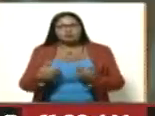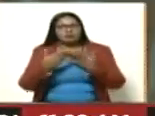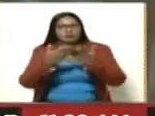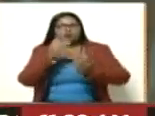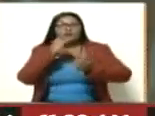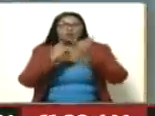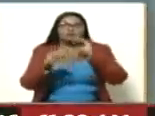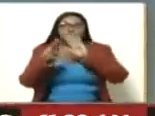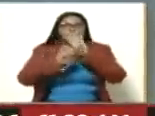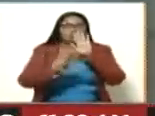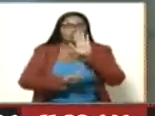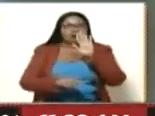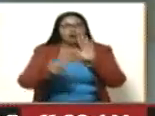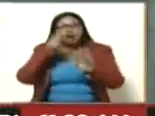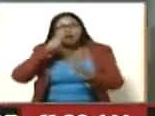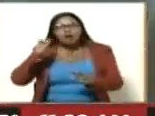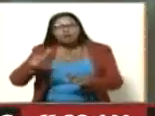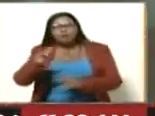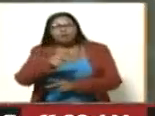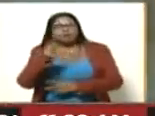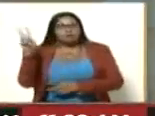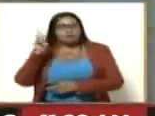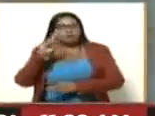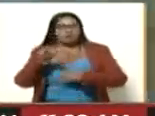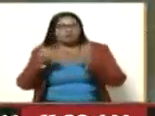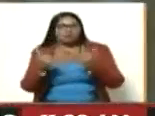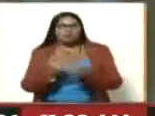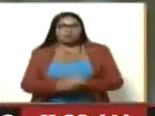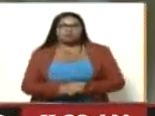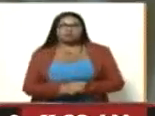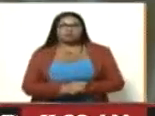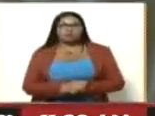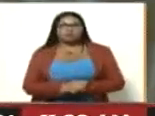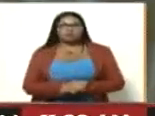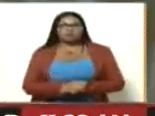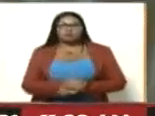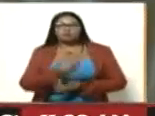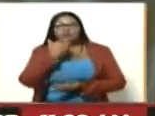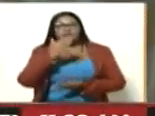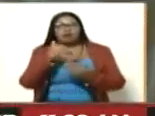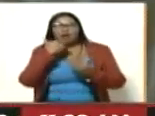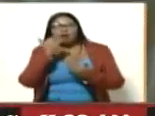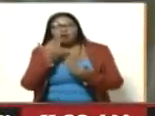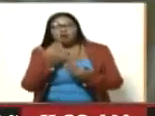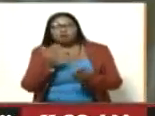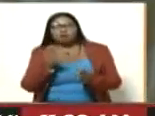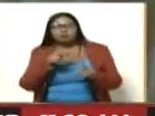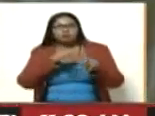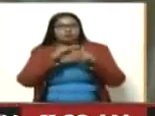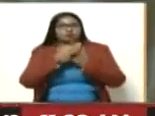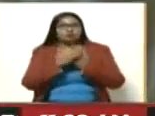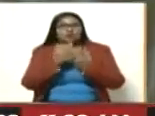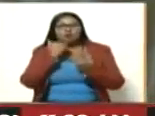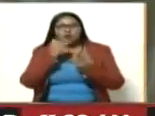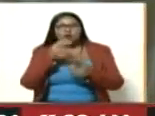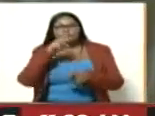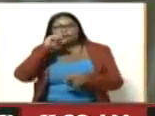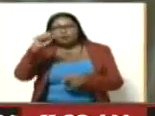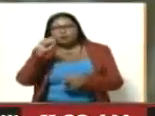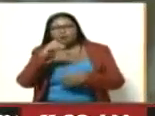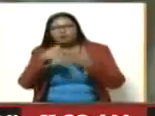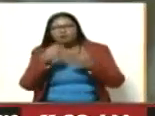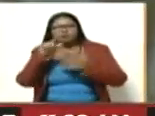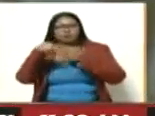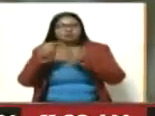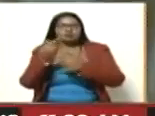últimos lineamientos al pueblo venezolano, donde pedía que si algo le llegara a ocurrir, fuese Nicolás Maduro Moros el